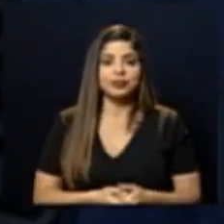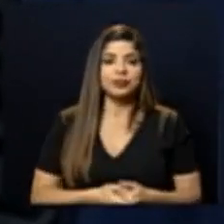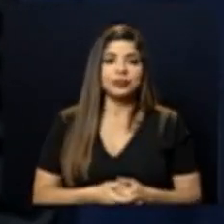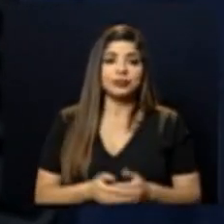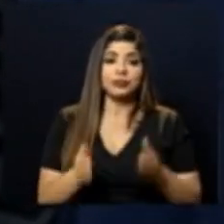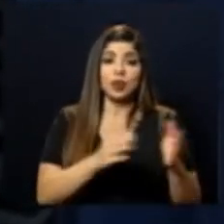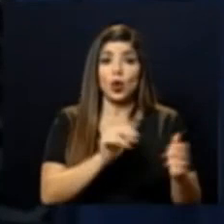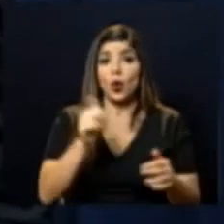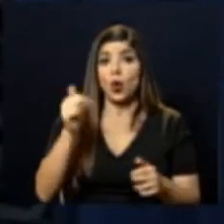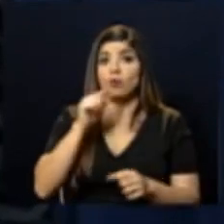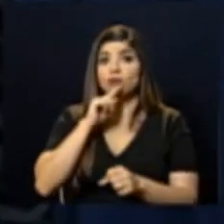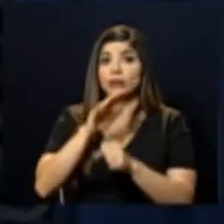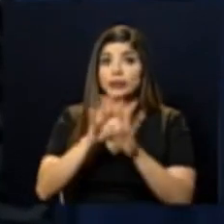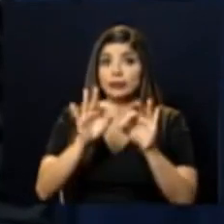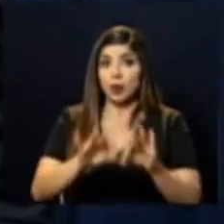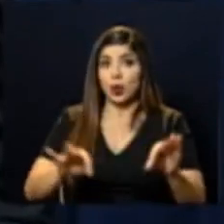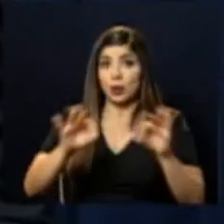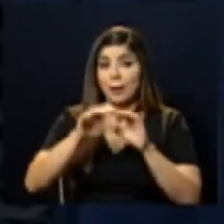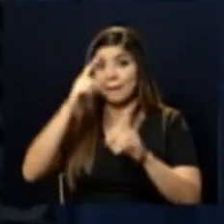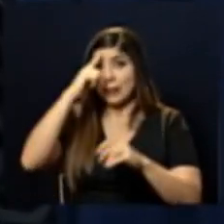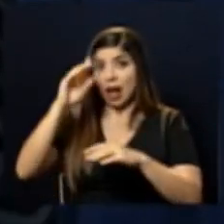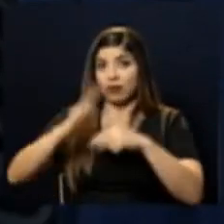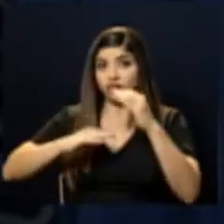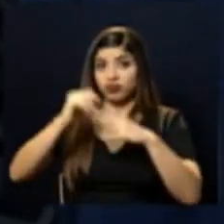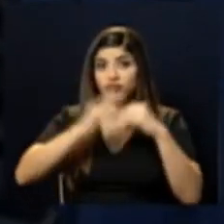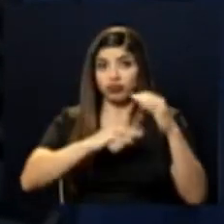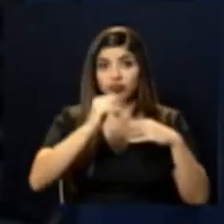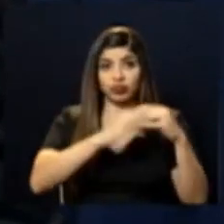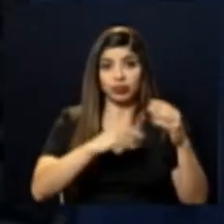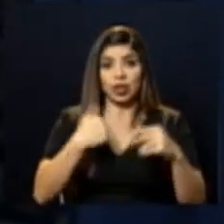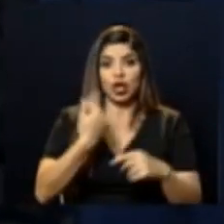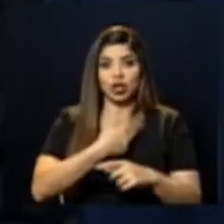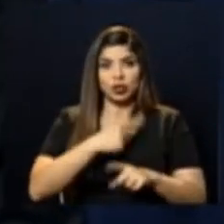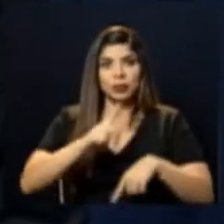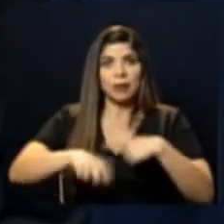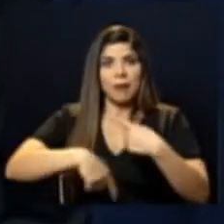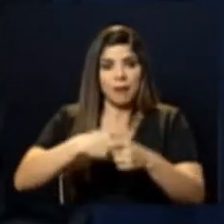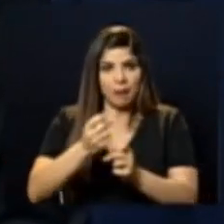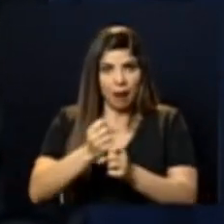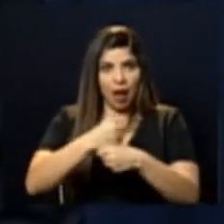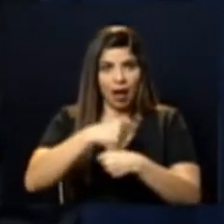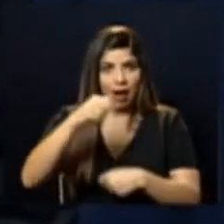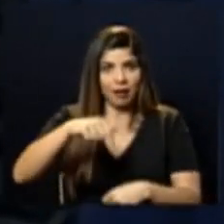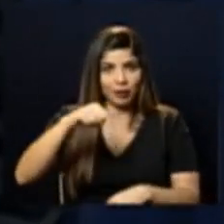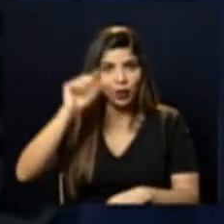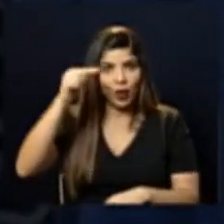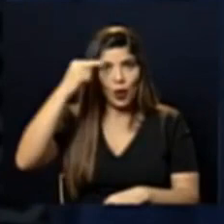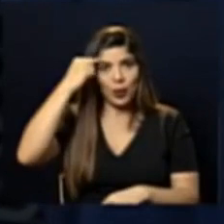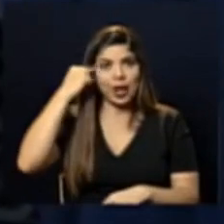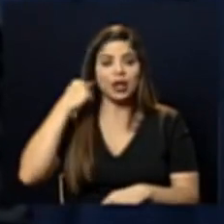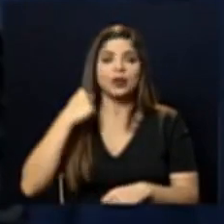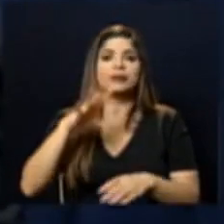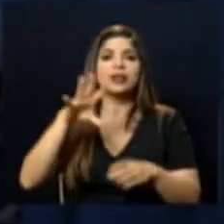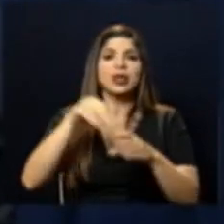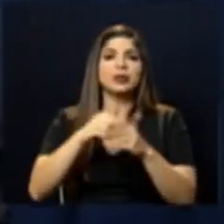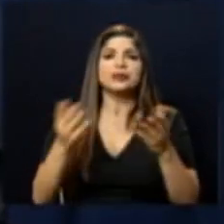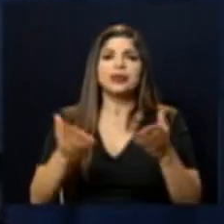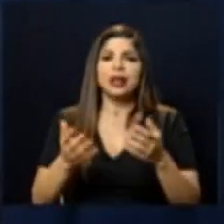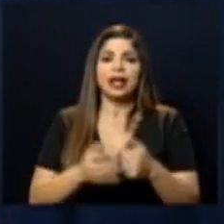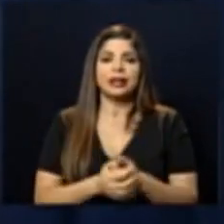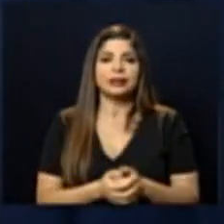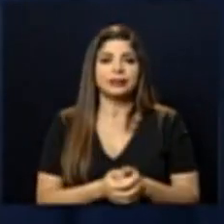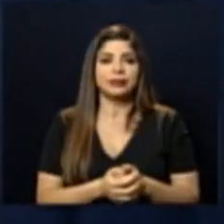Otros compromisos prioritarios en infraestructura que ejecutaremos en esta administración incluyen